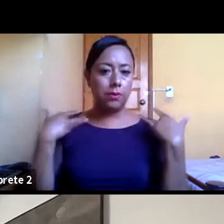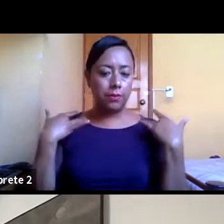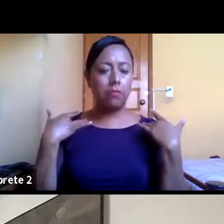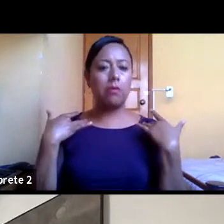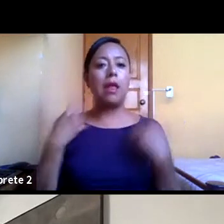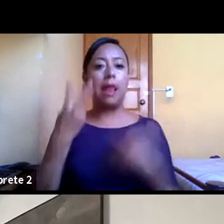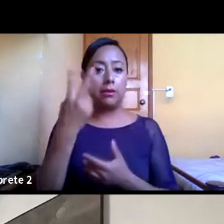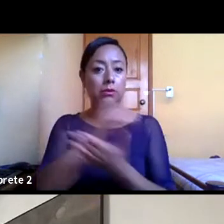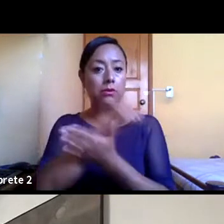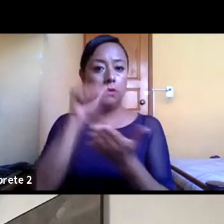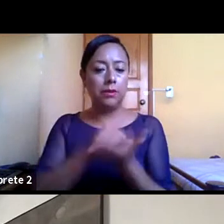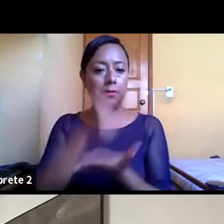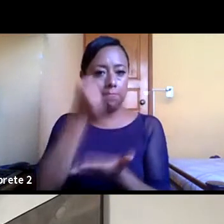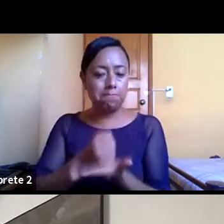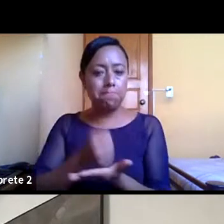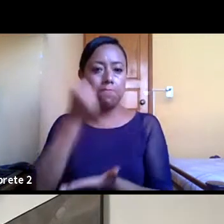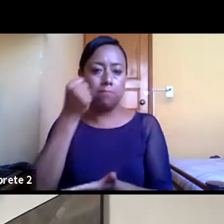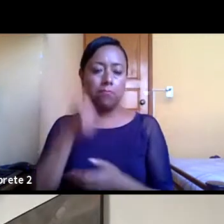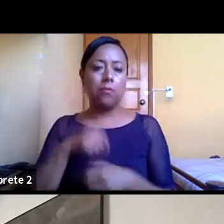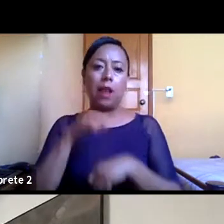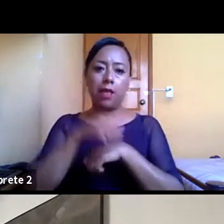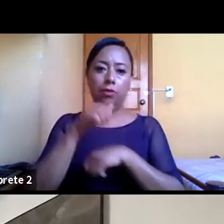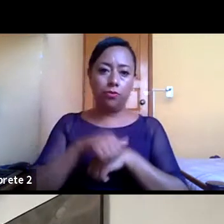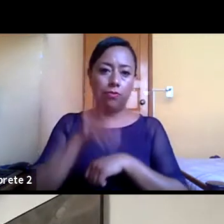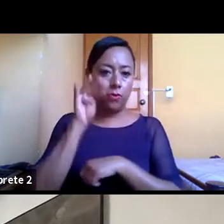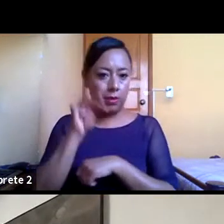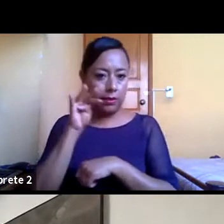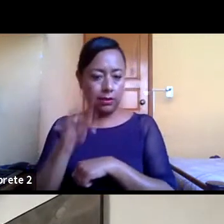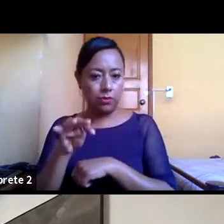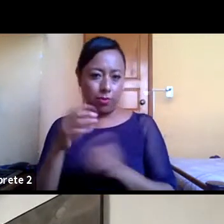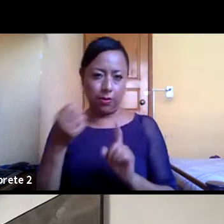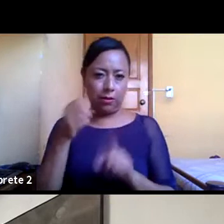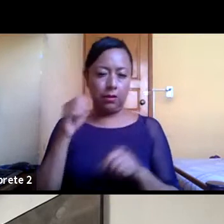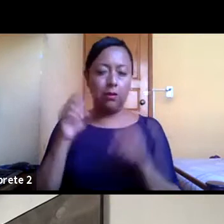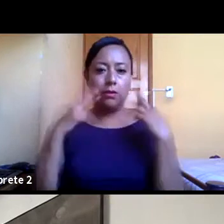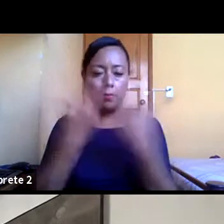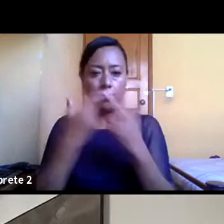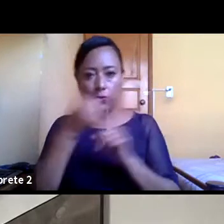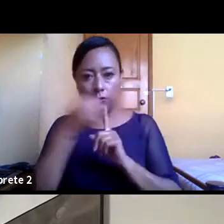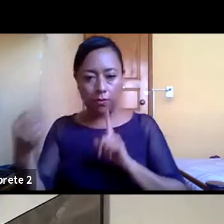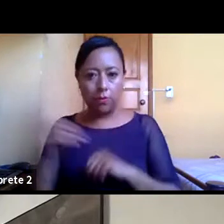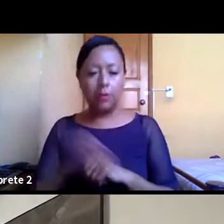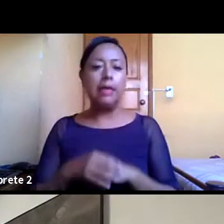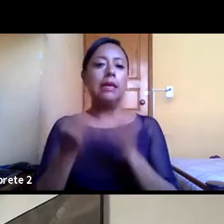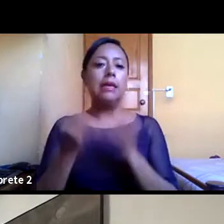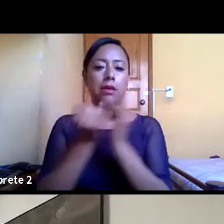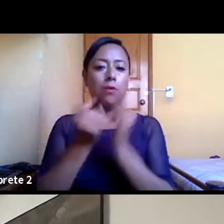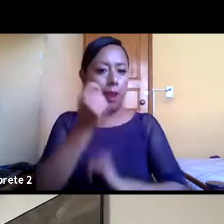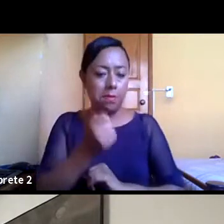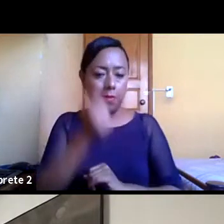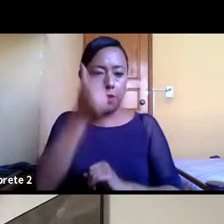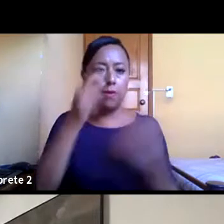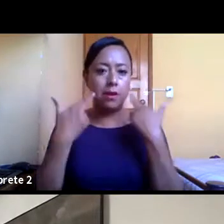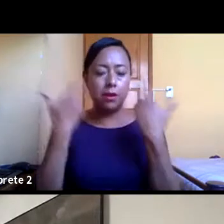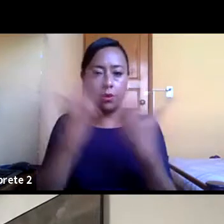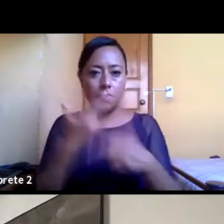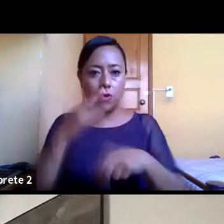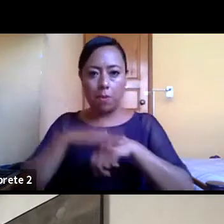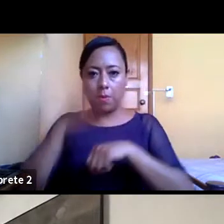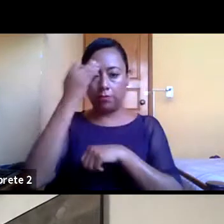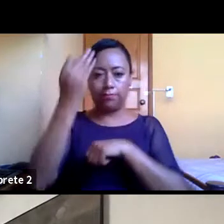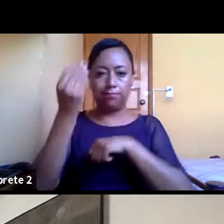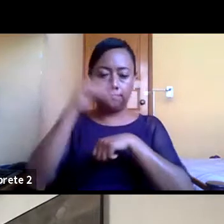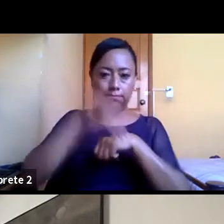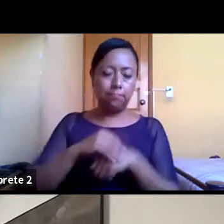actas, tanto de la 9ª sesión ordinaria, así como de la sesión extraordinaria, de la primera sesión extraordinaria,